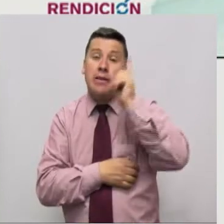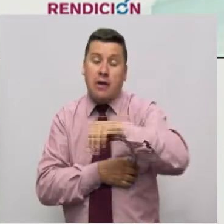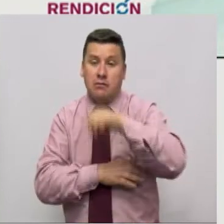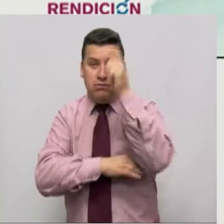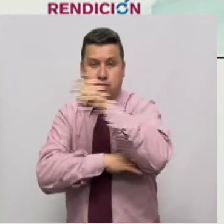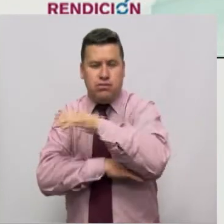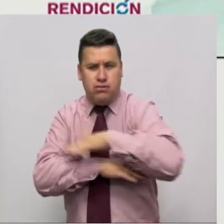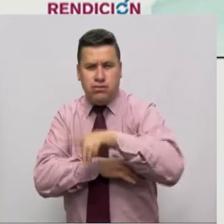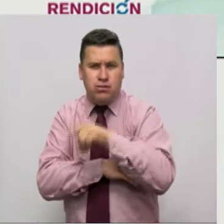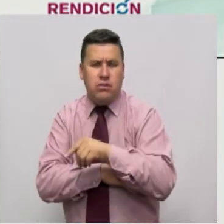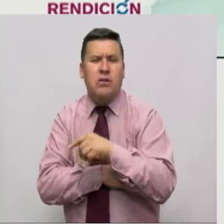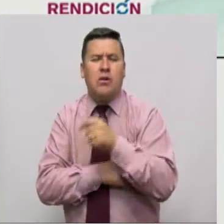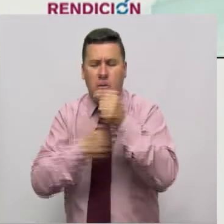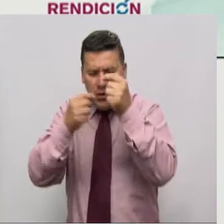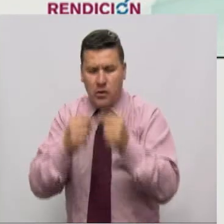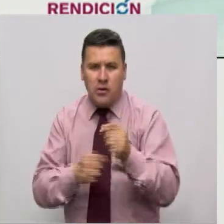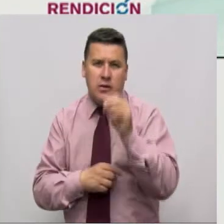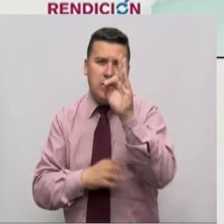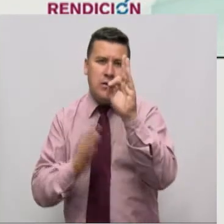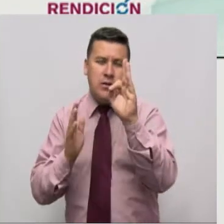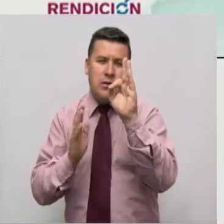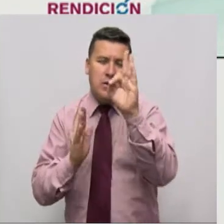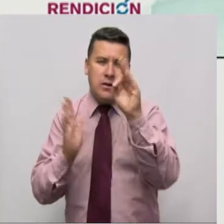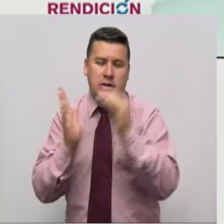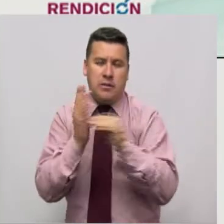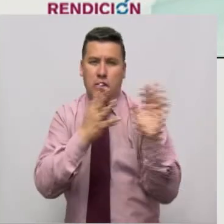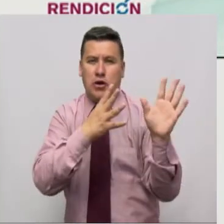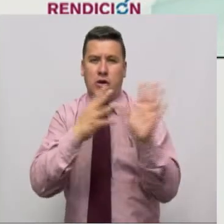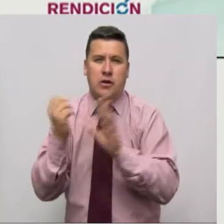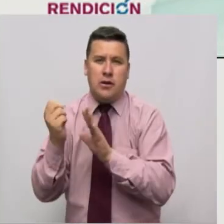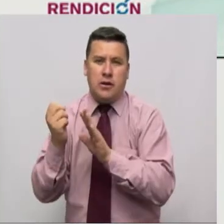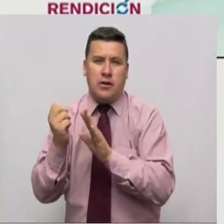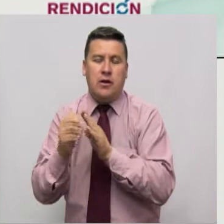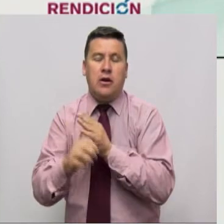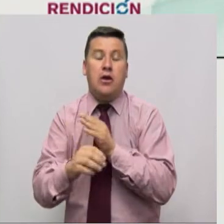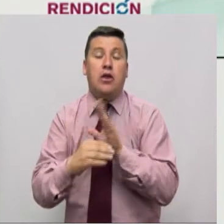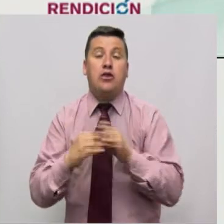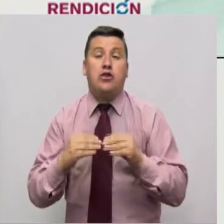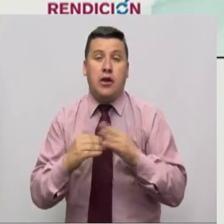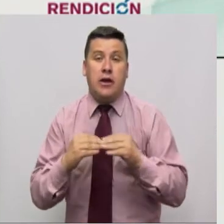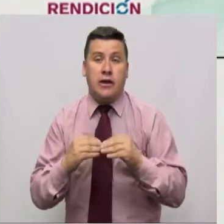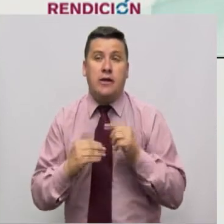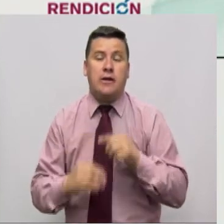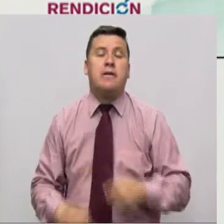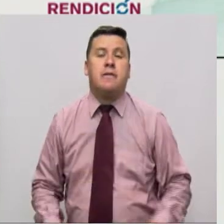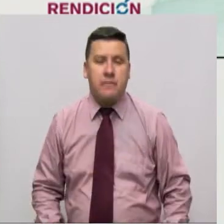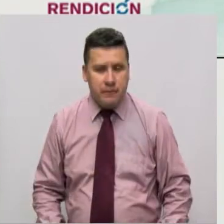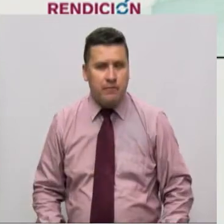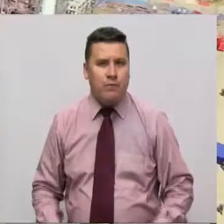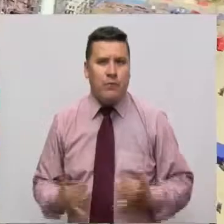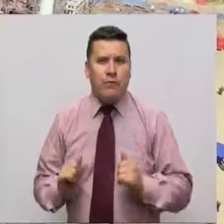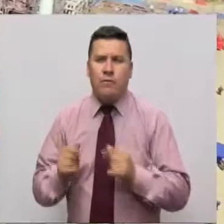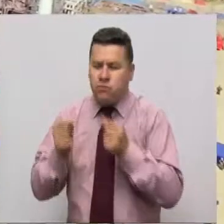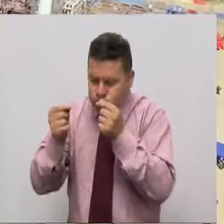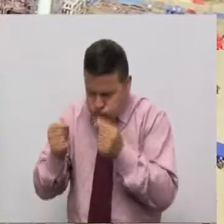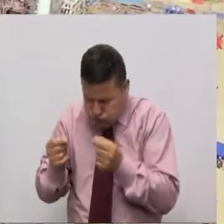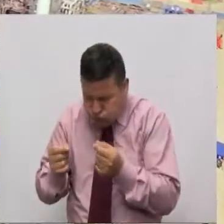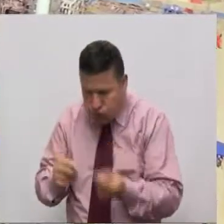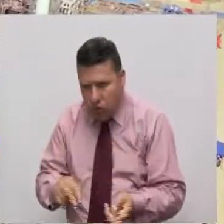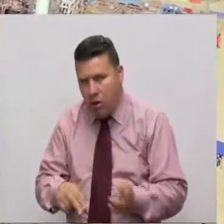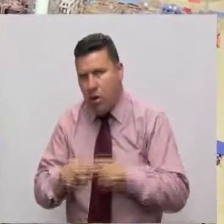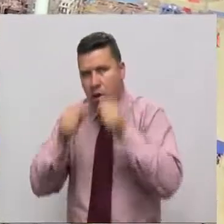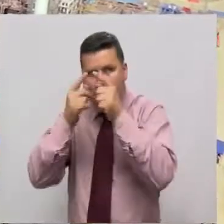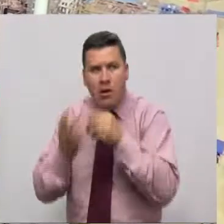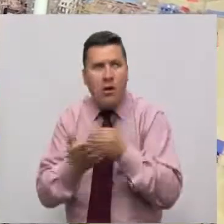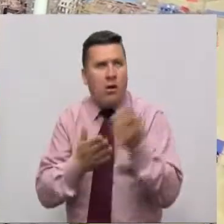de Cartagena, que se celebró en cuantía de 3.900 millones de dólares, haya